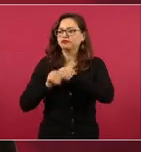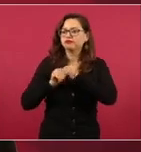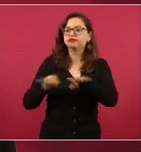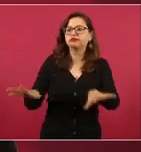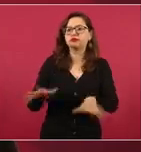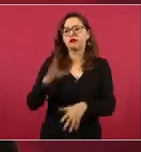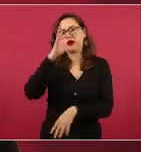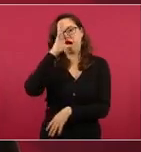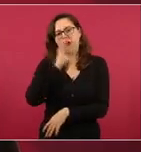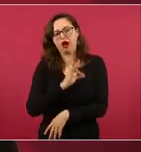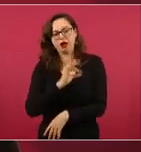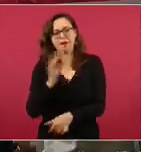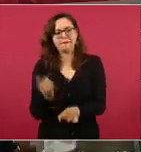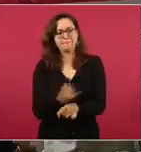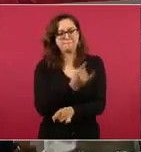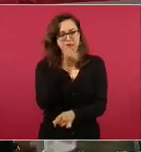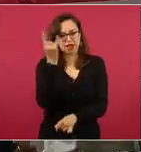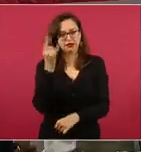Es muy importante,